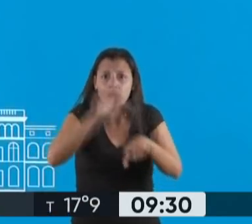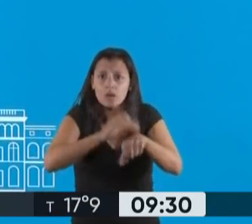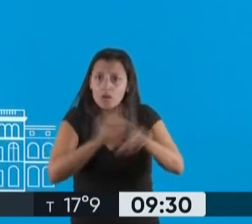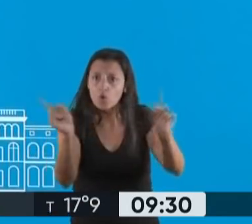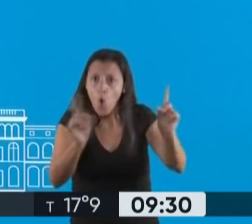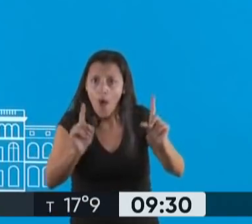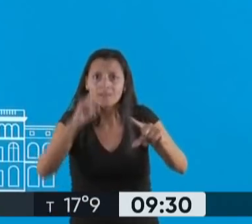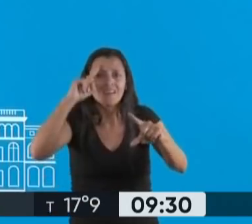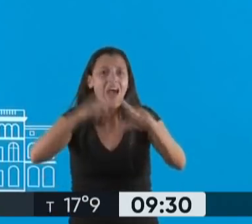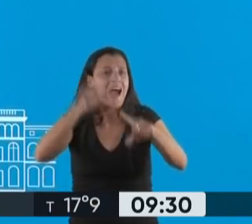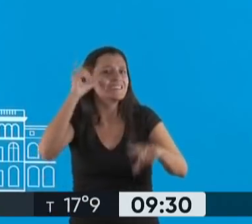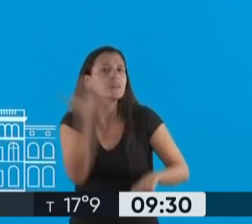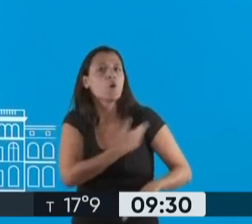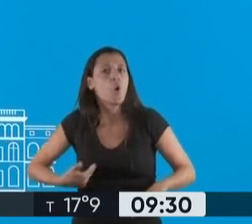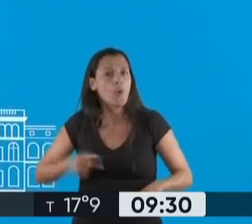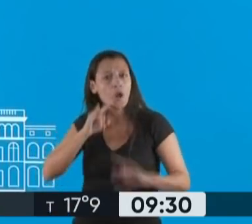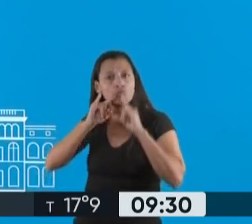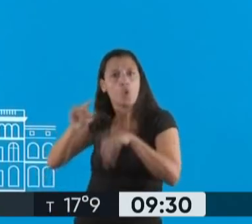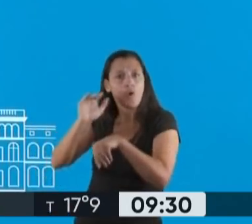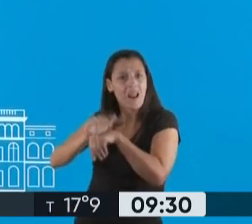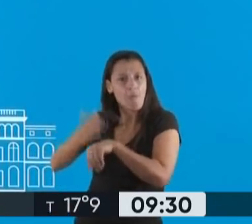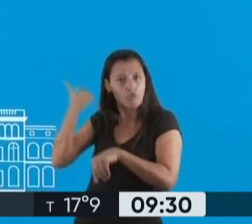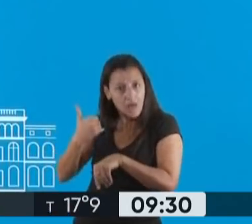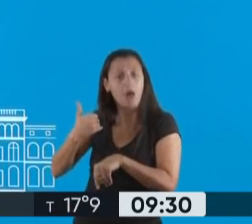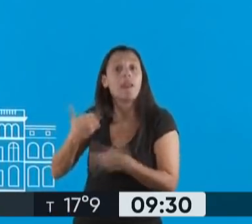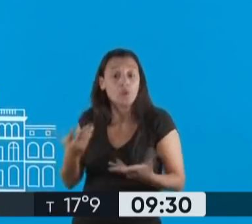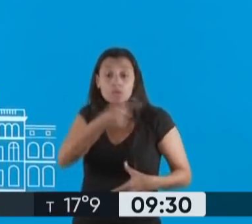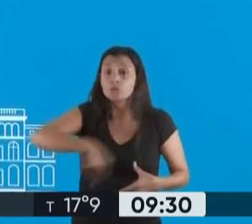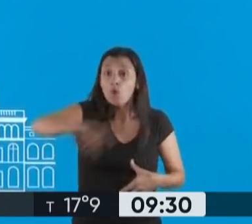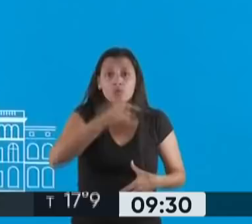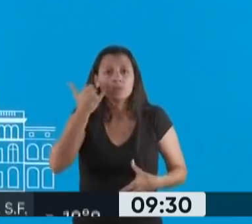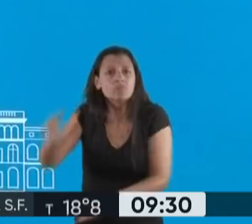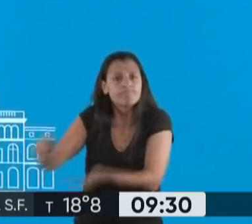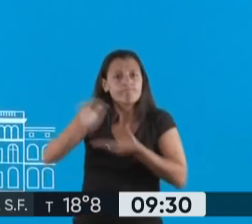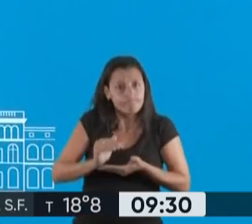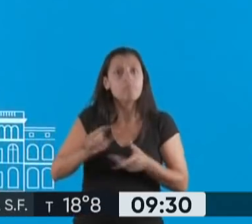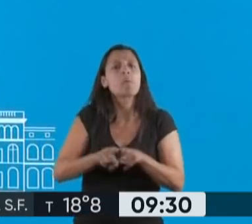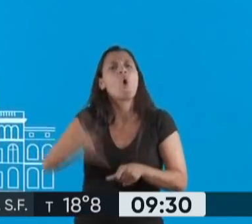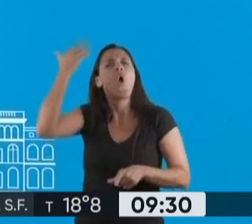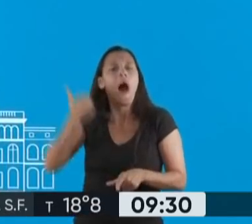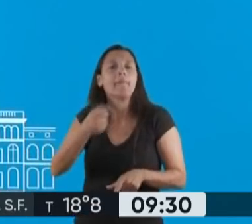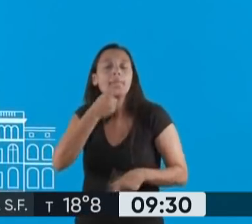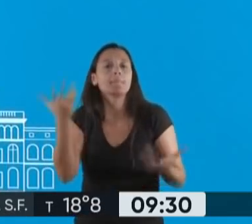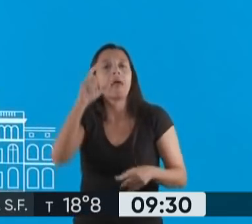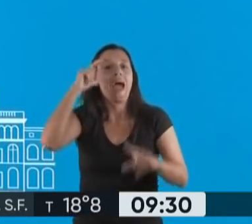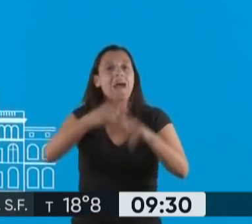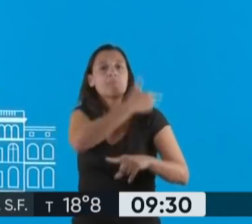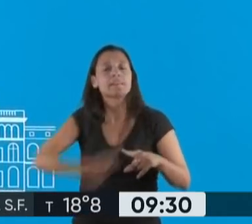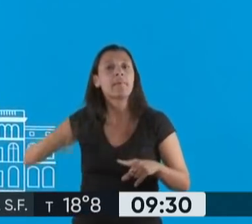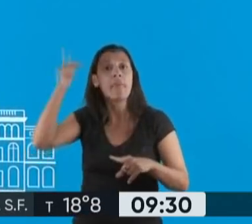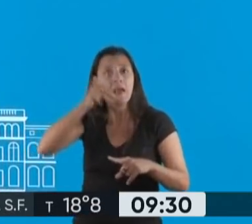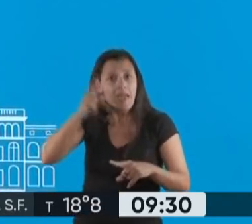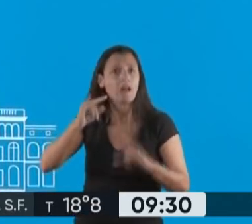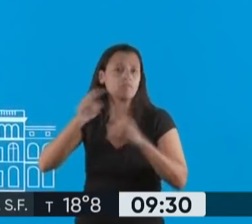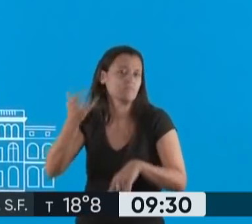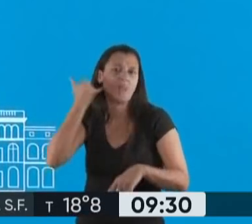momento. Venimos de la tradición histórica de un gobierno en el cual el presidente Néstor Kirchner canceló la deuda con el Fondo Monetario Internacional